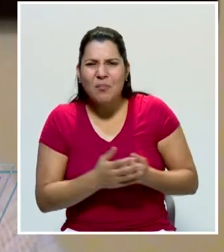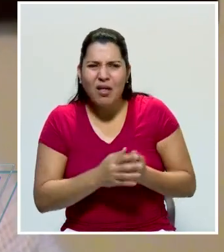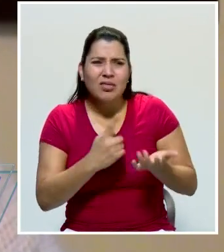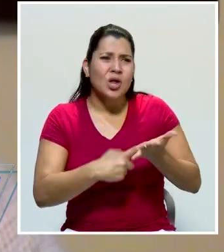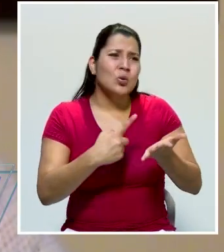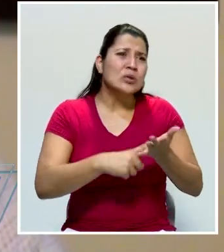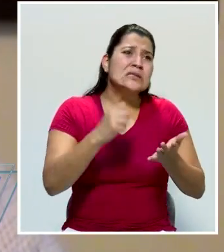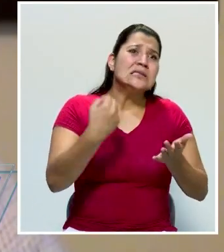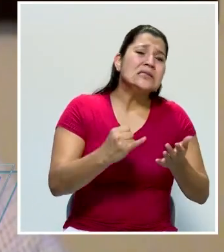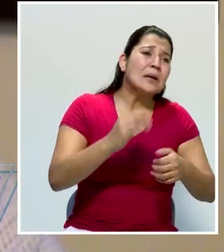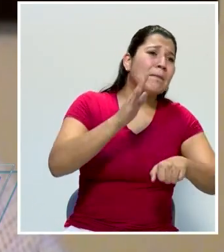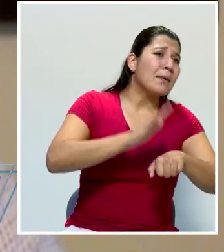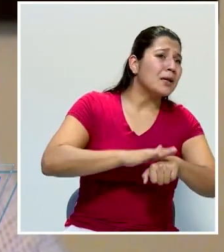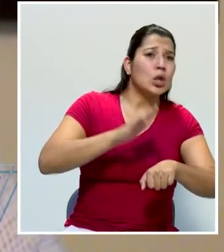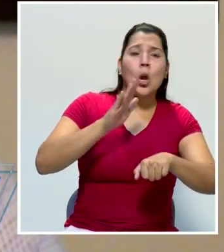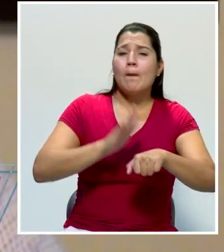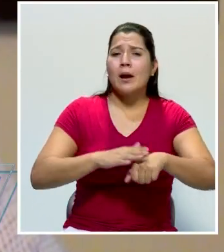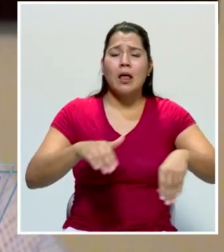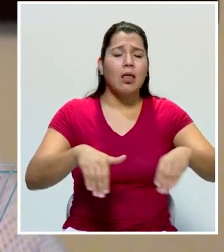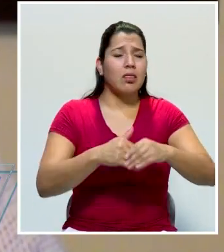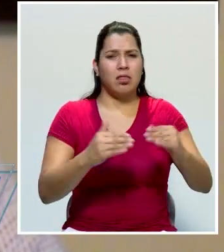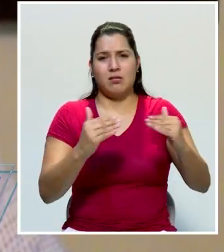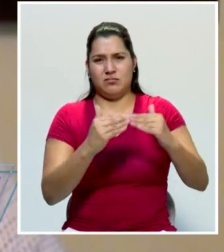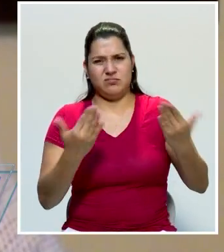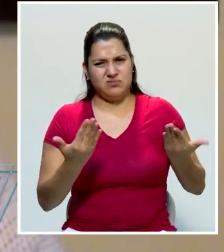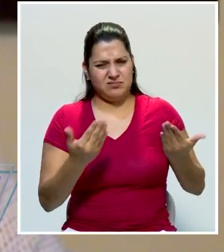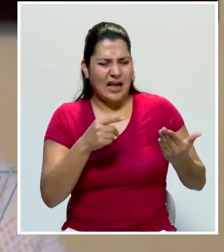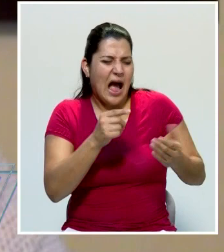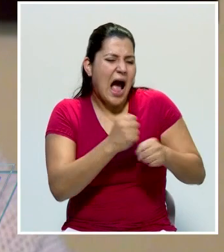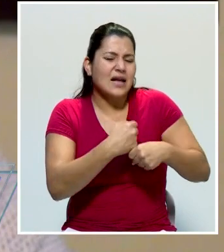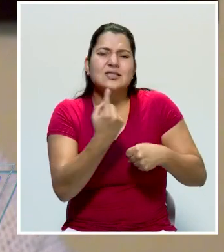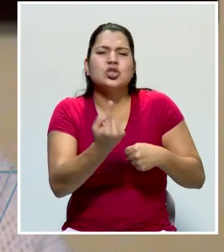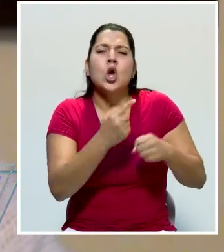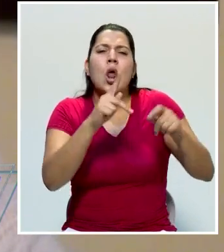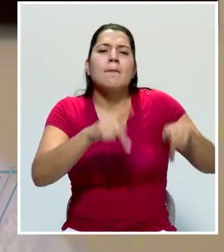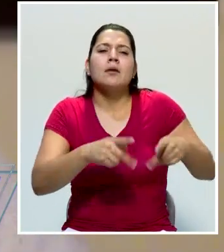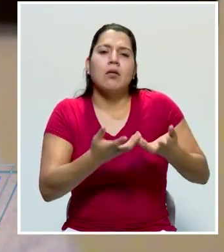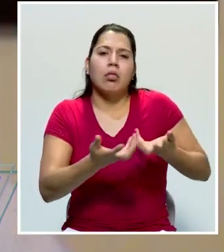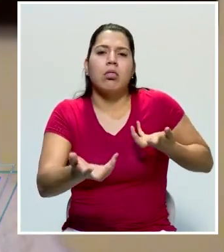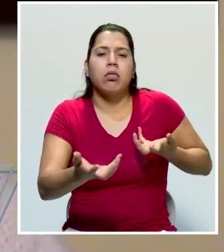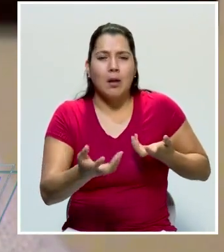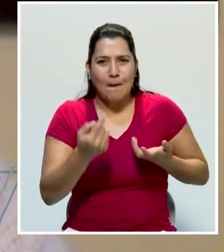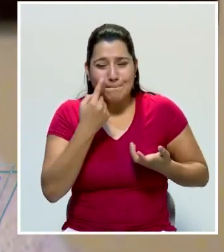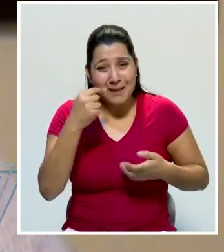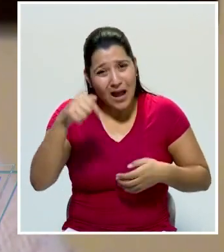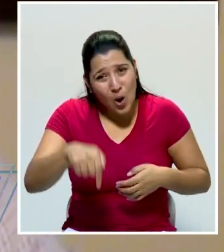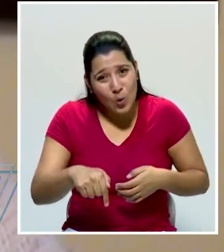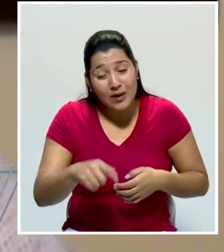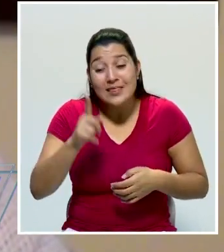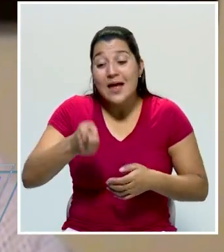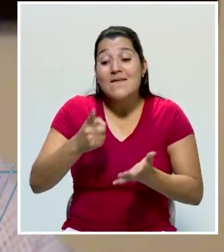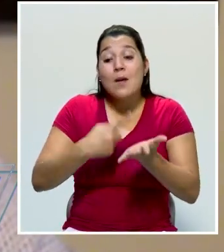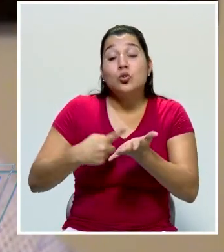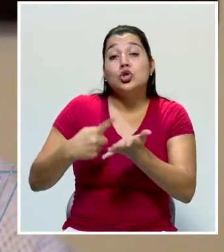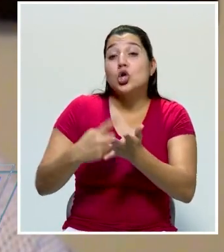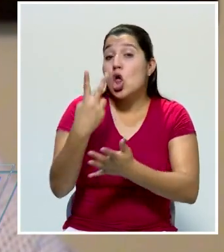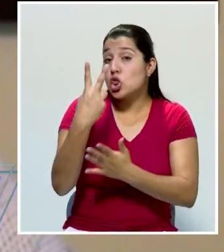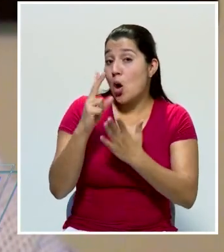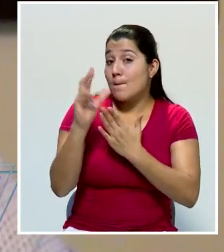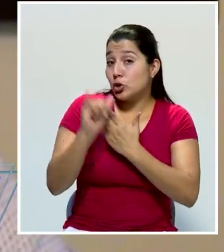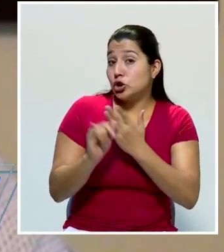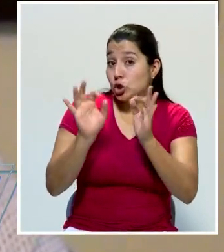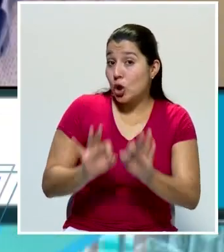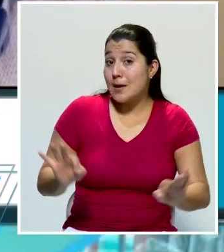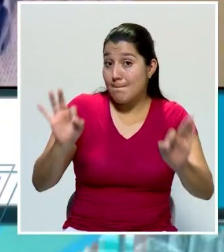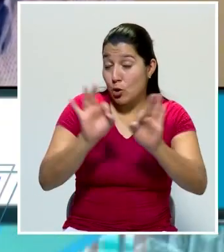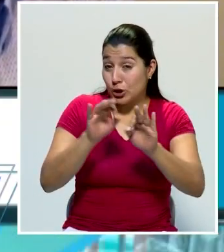usted que en la sesión de hoy, que debía conocerse dos proyectos muy importantes de la agenda